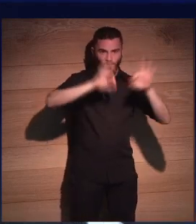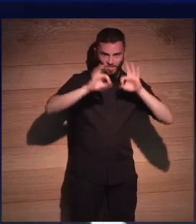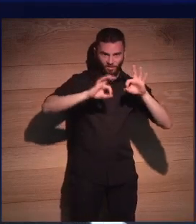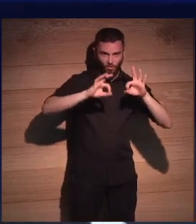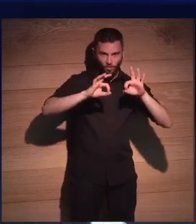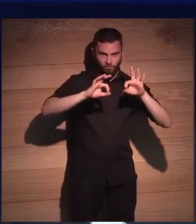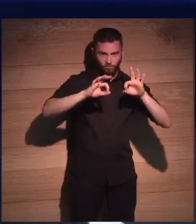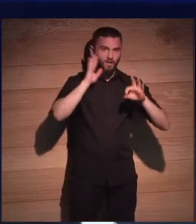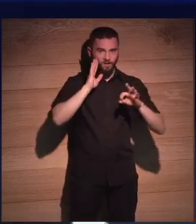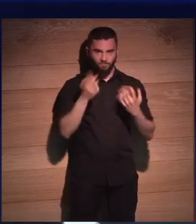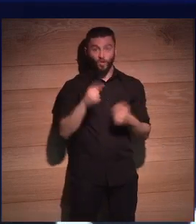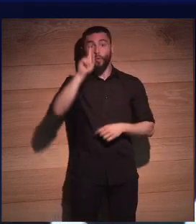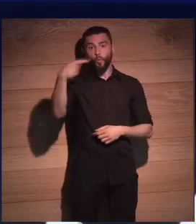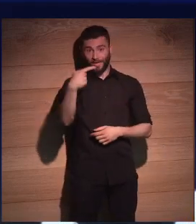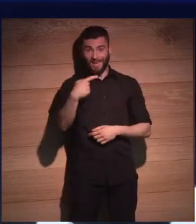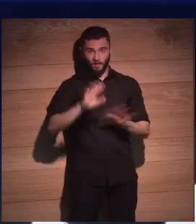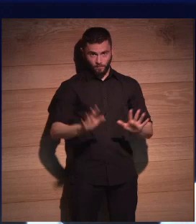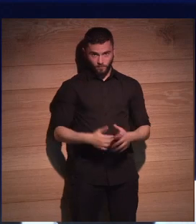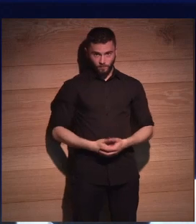de 1 giga, ¿vale?